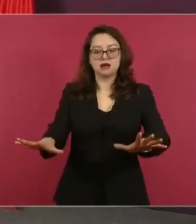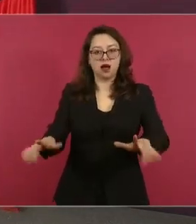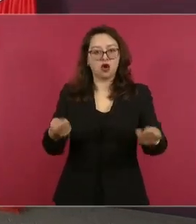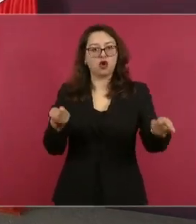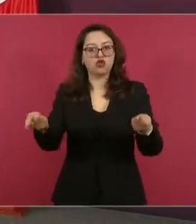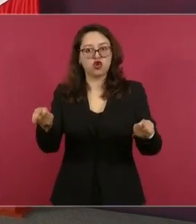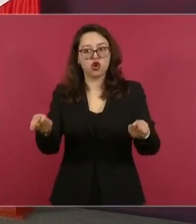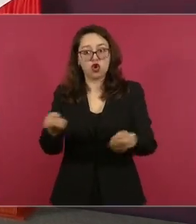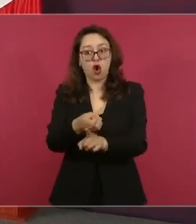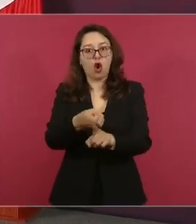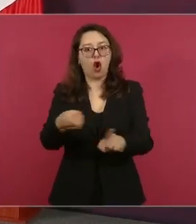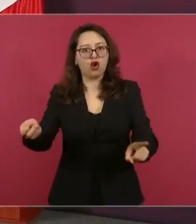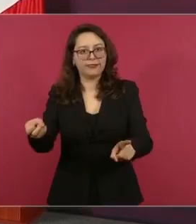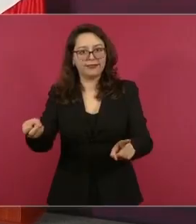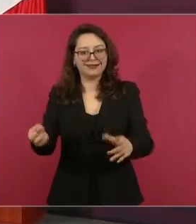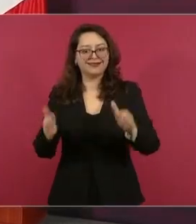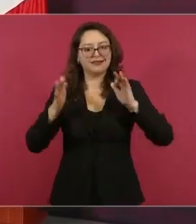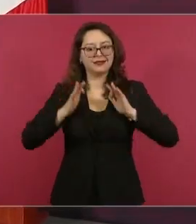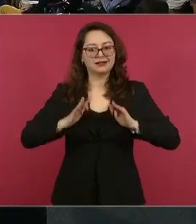electricistas.